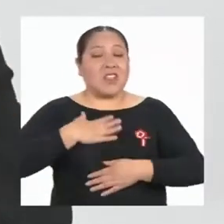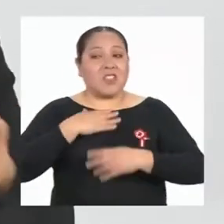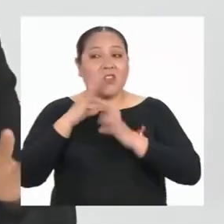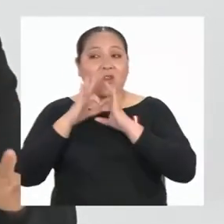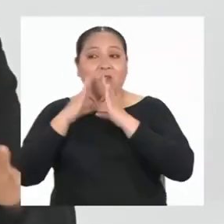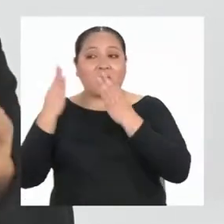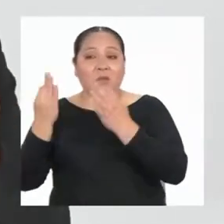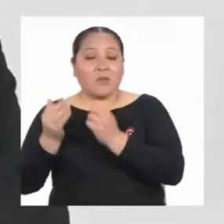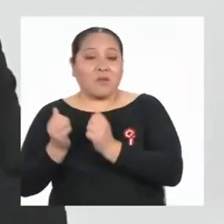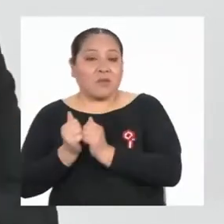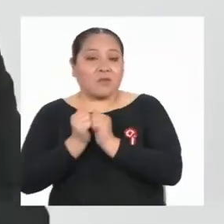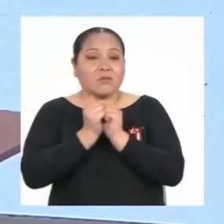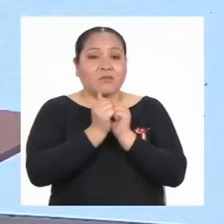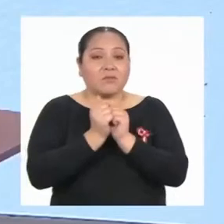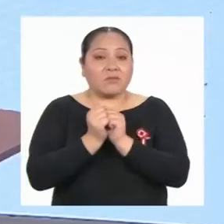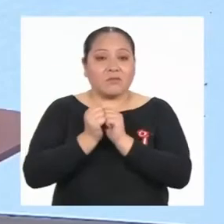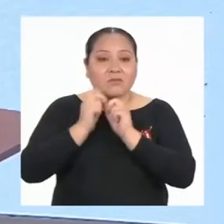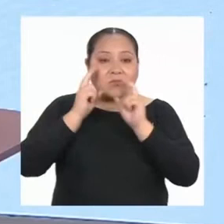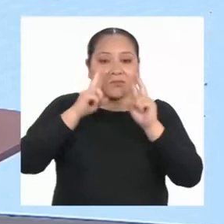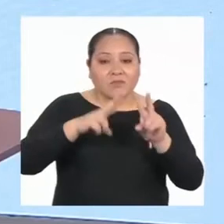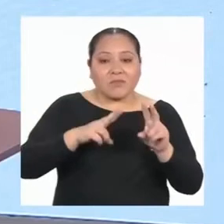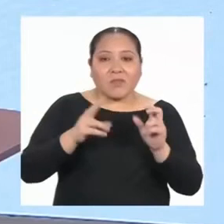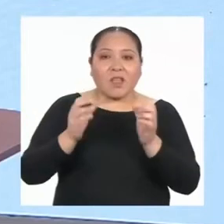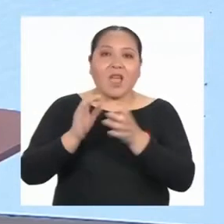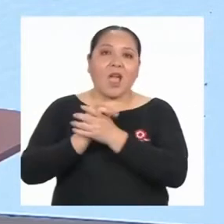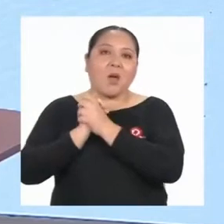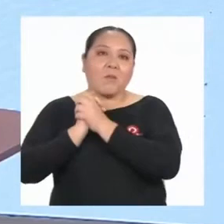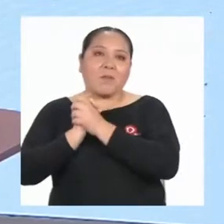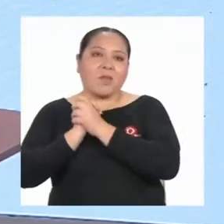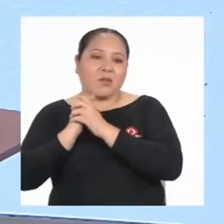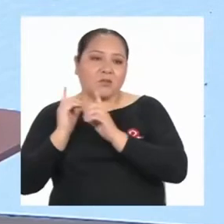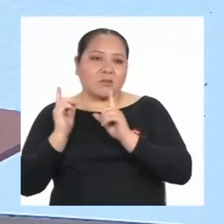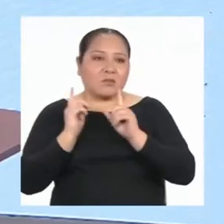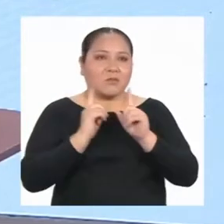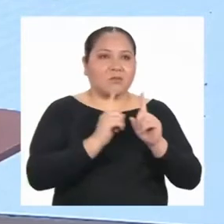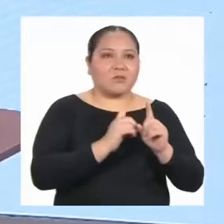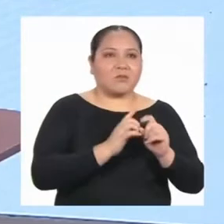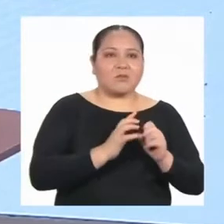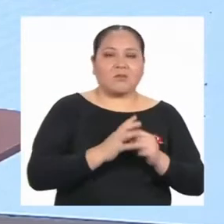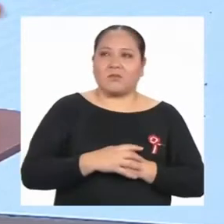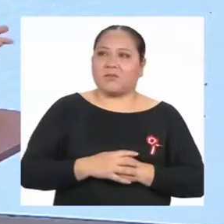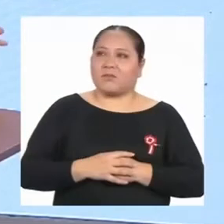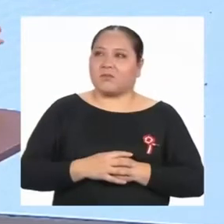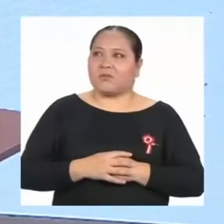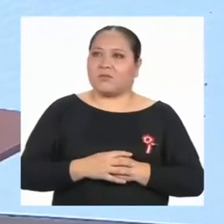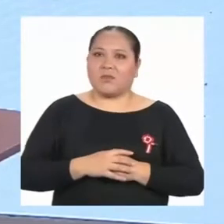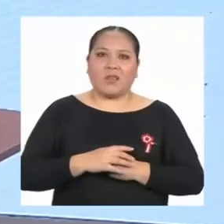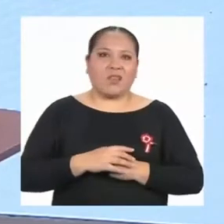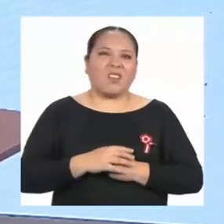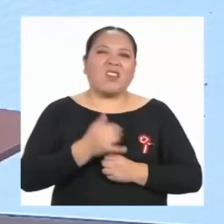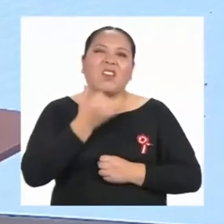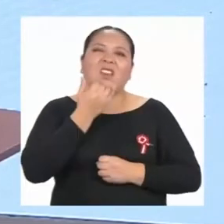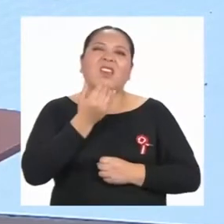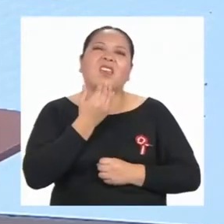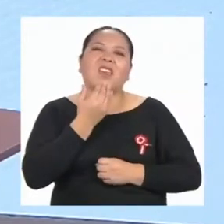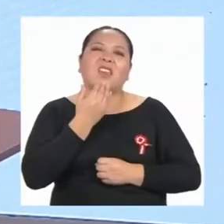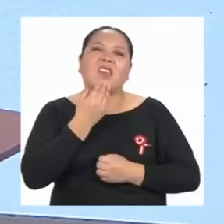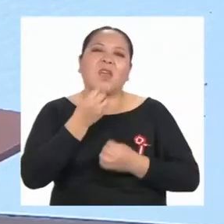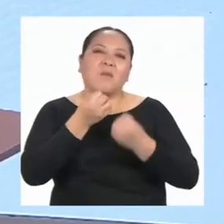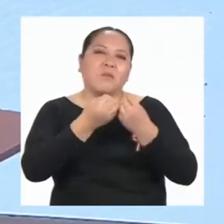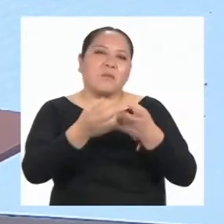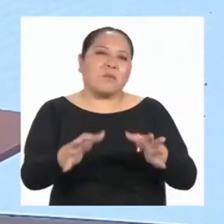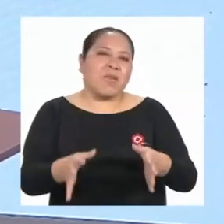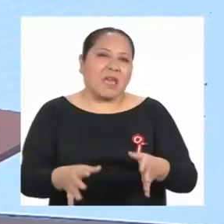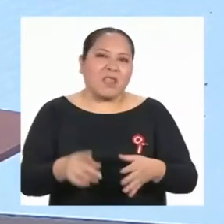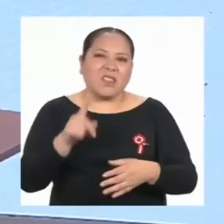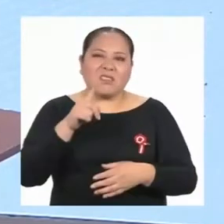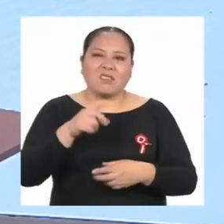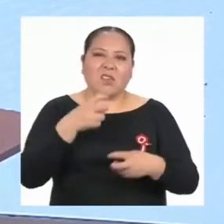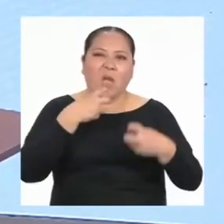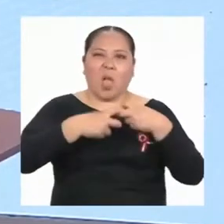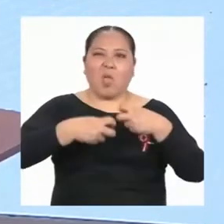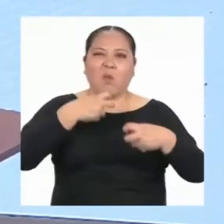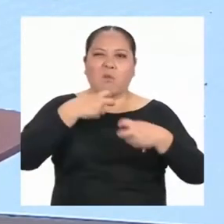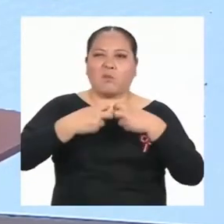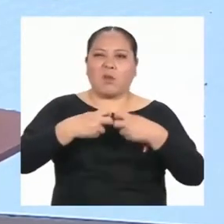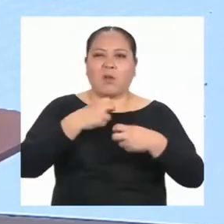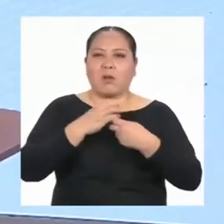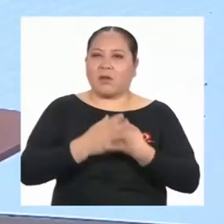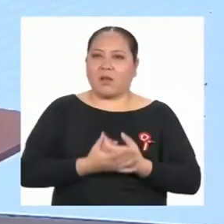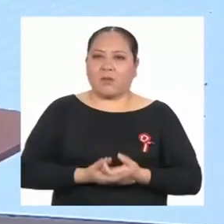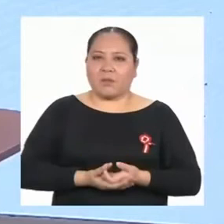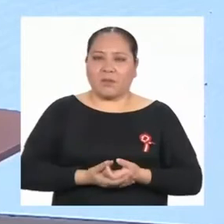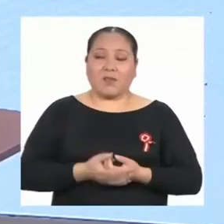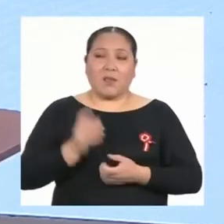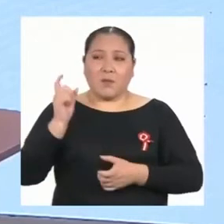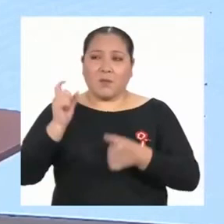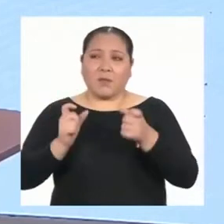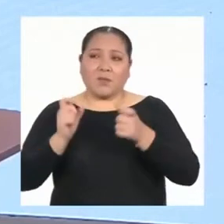amigos, nada más. Porque cuando no es así, ¿quién pierde? Todas las personas y el mismísimo deporte, ¿no? Porque la gente